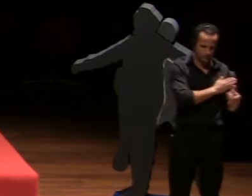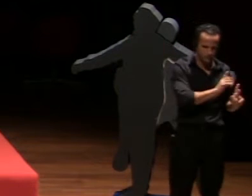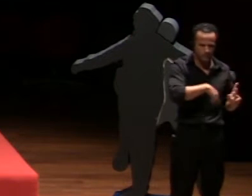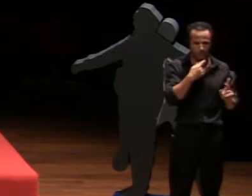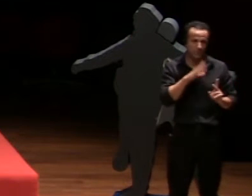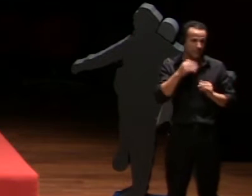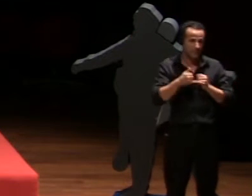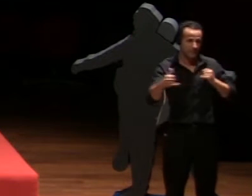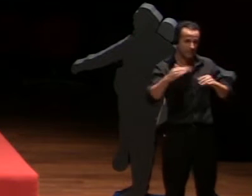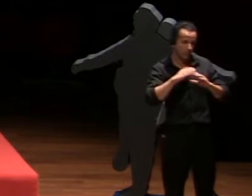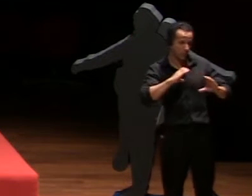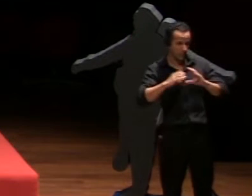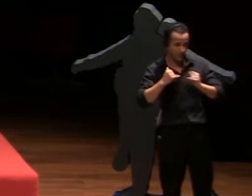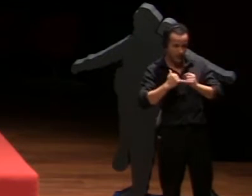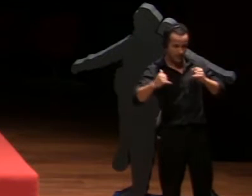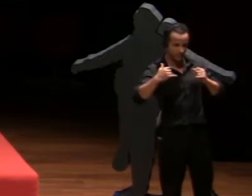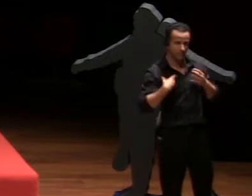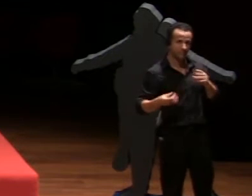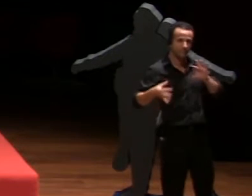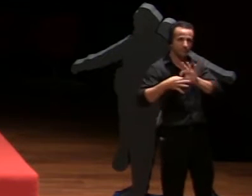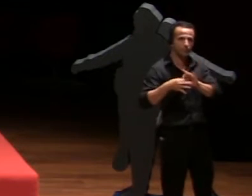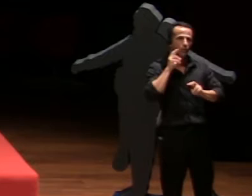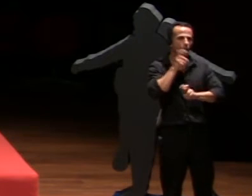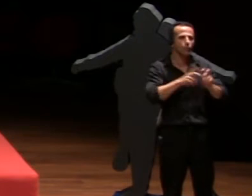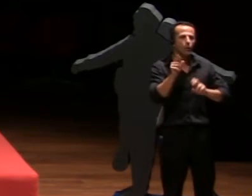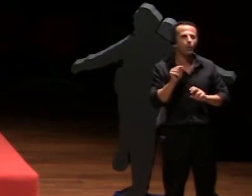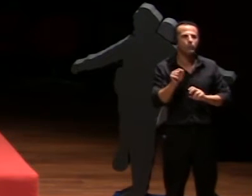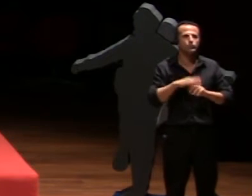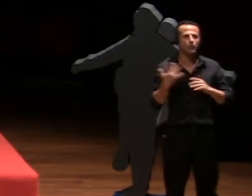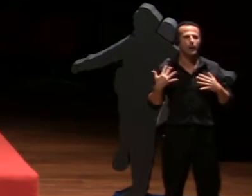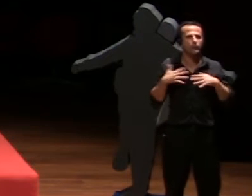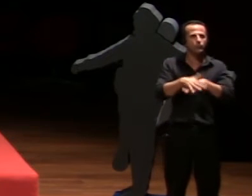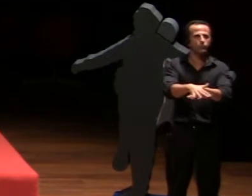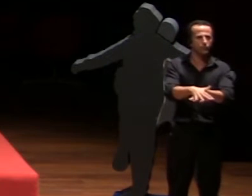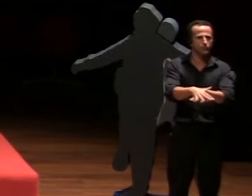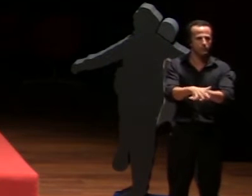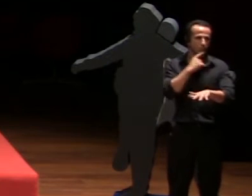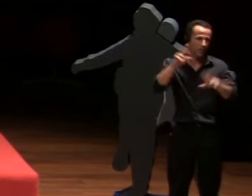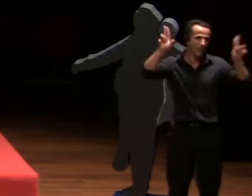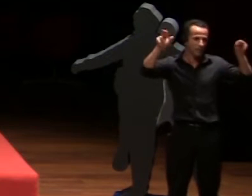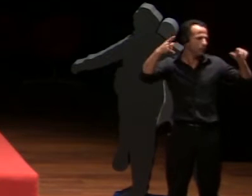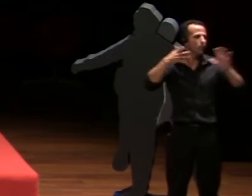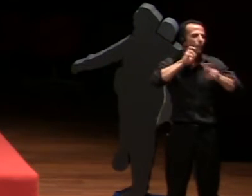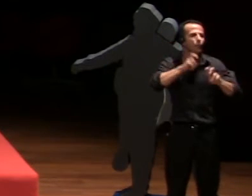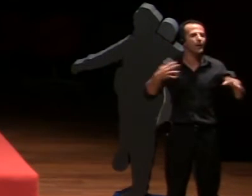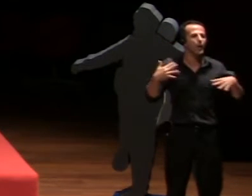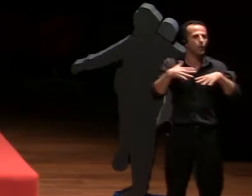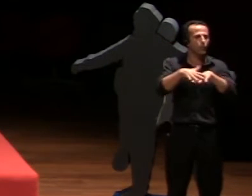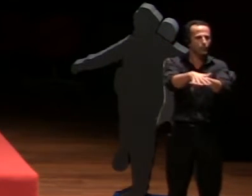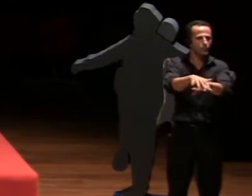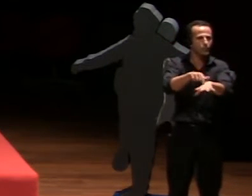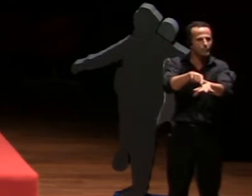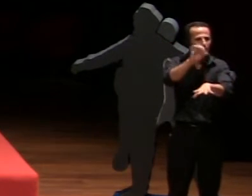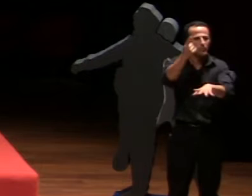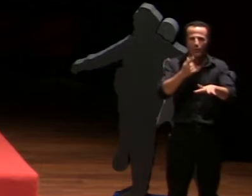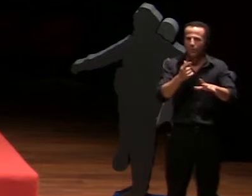al hilo de la comunicación, pues buscar un punto de fusión, una convergencia, como dice el título, entre la clinimetría como un